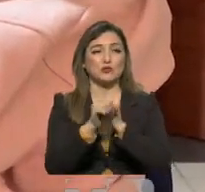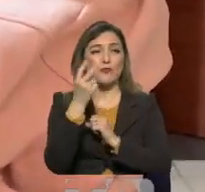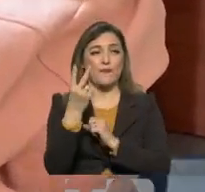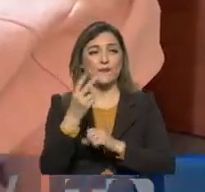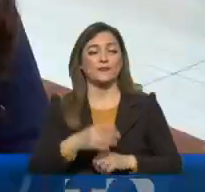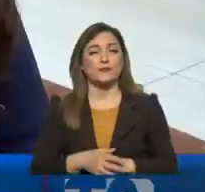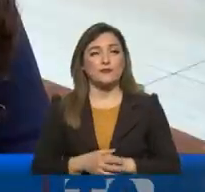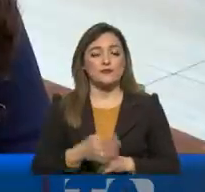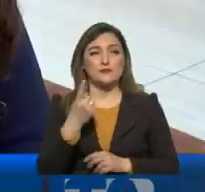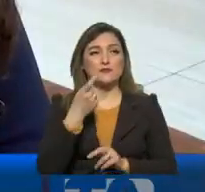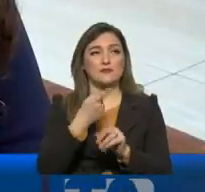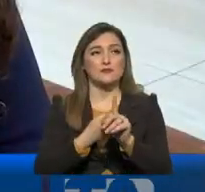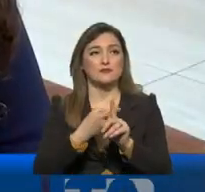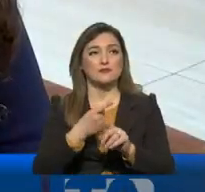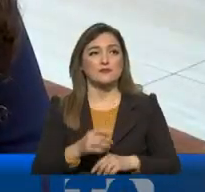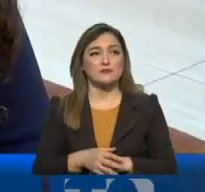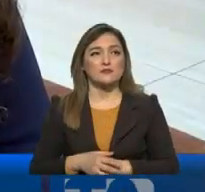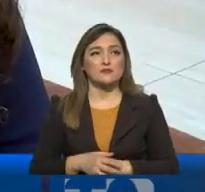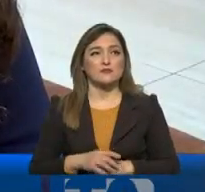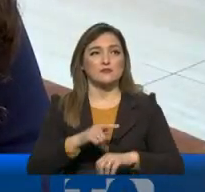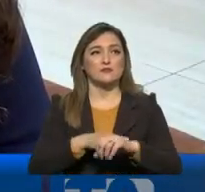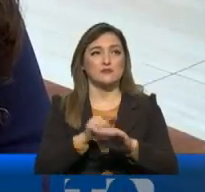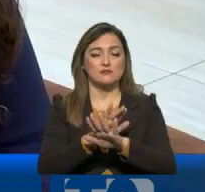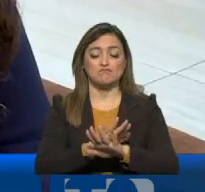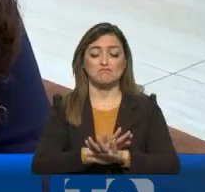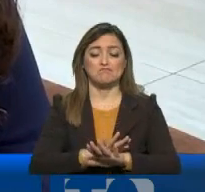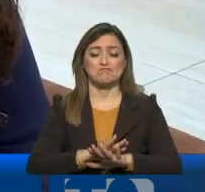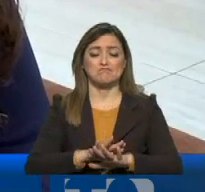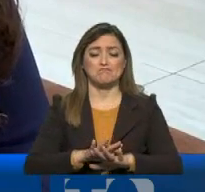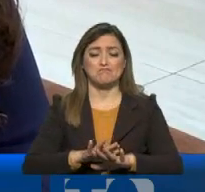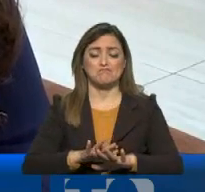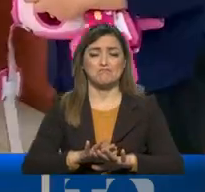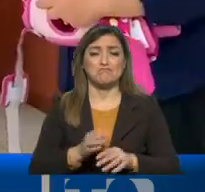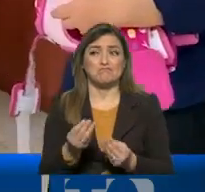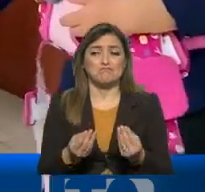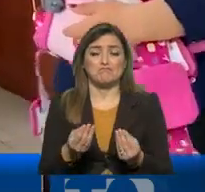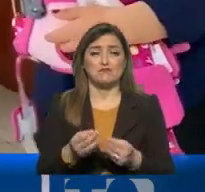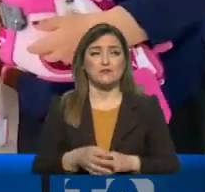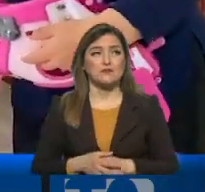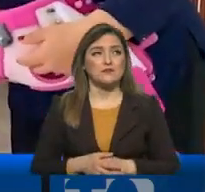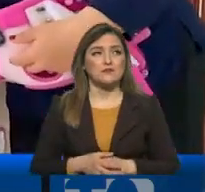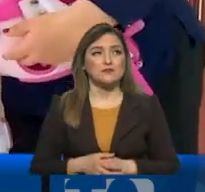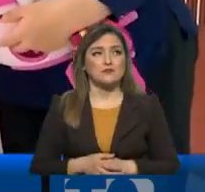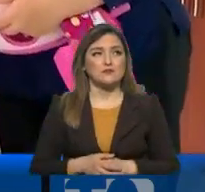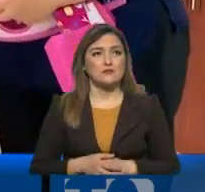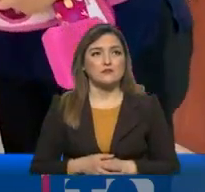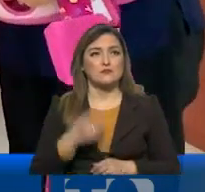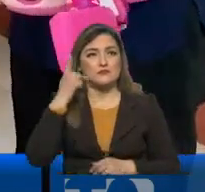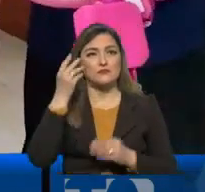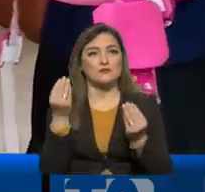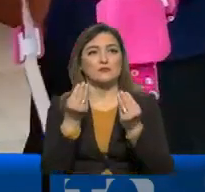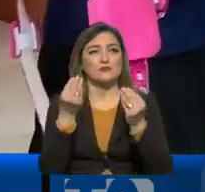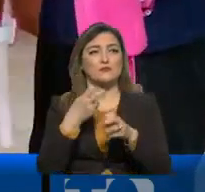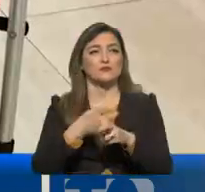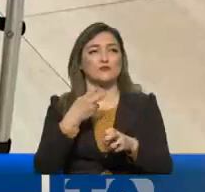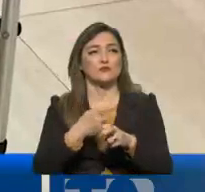Son dos años, Noelia tiene 11 meses, se nos está acabando el tiempo realmente y no sabemos qué más hacer. Lo más duro para estos jóvenes padres es